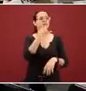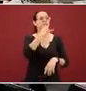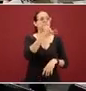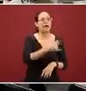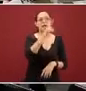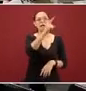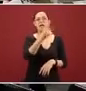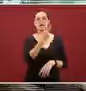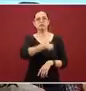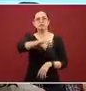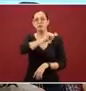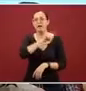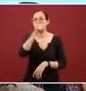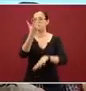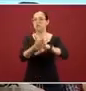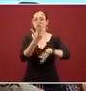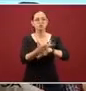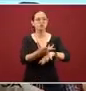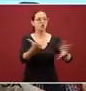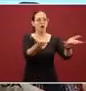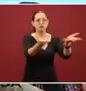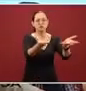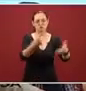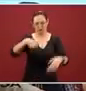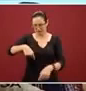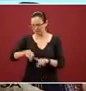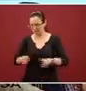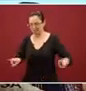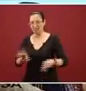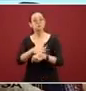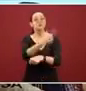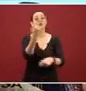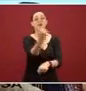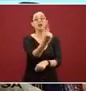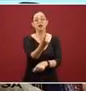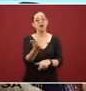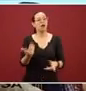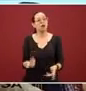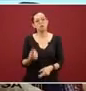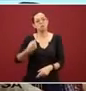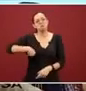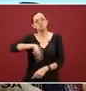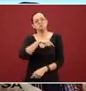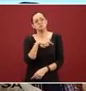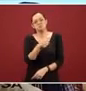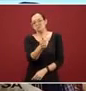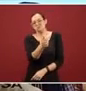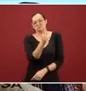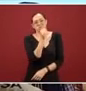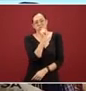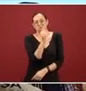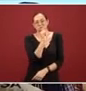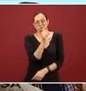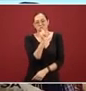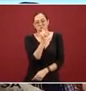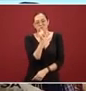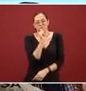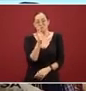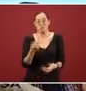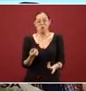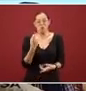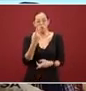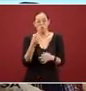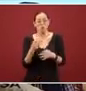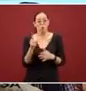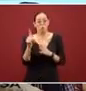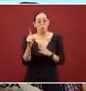Italia o de España o de Estados Unidos? En primer lugar, porque estamos en la situación que esos países tenían un mes